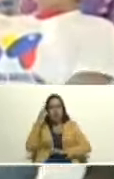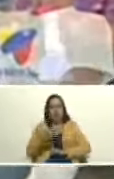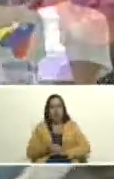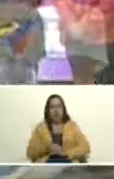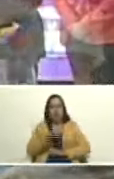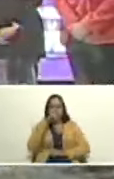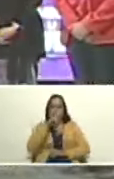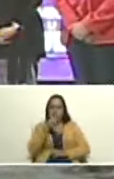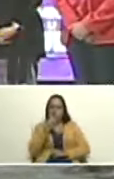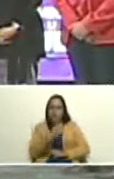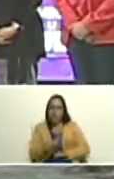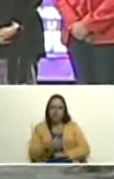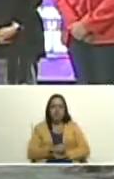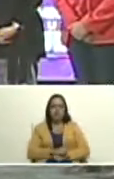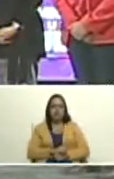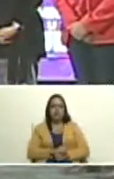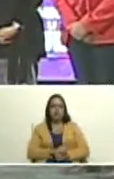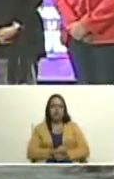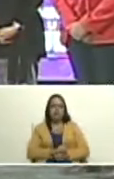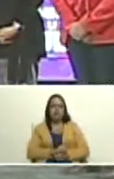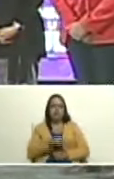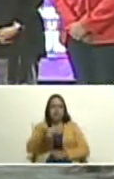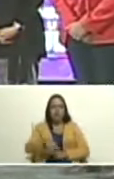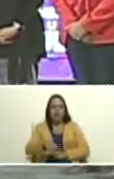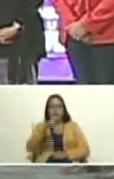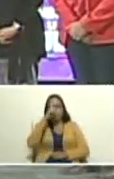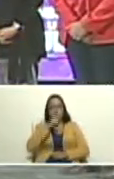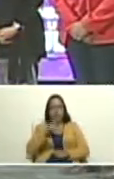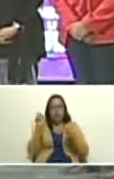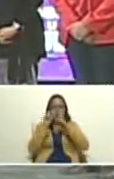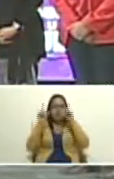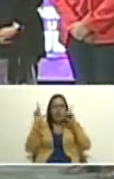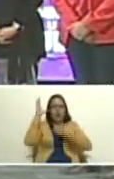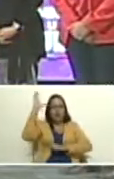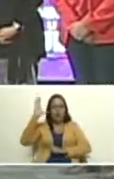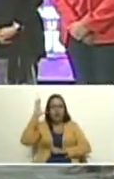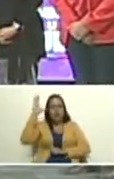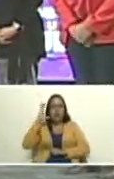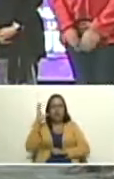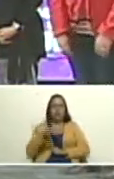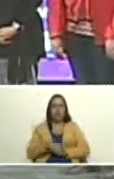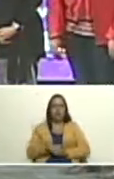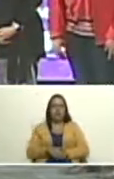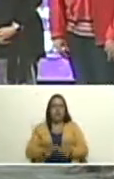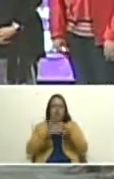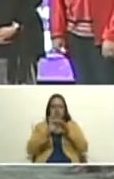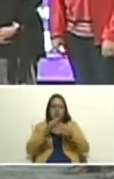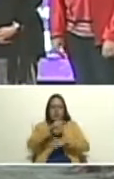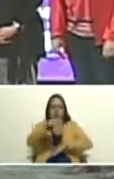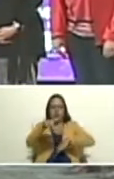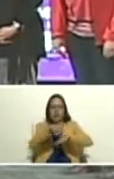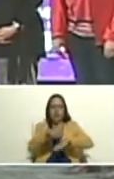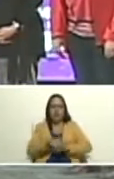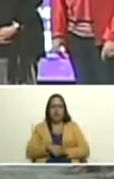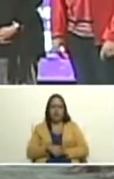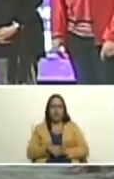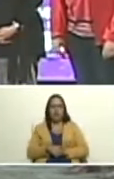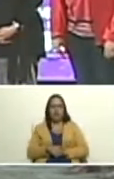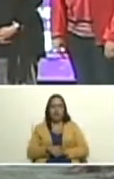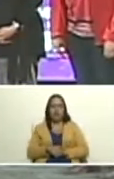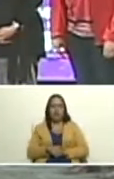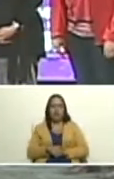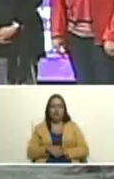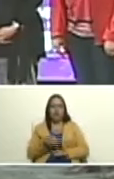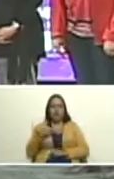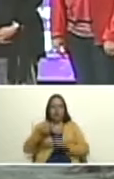año bonito. Ha sido un año de despertar, de conciencia, de unión nacional. Yo llamo